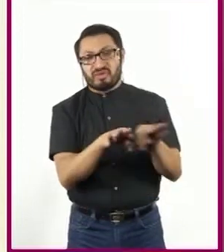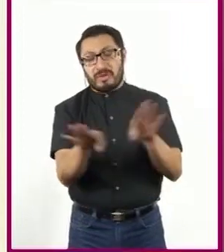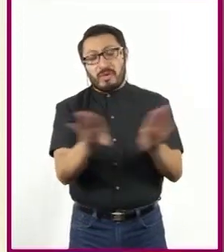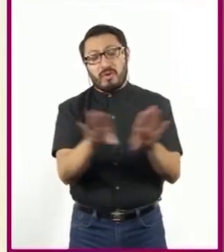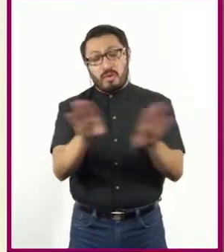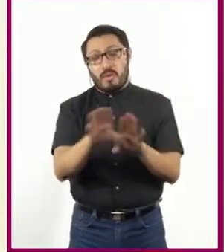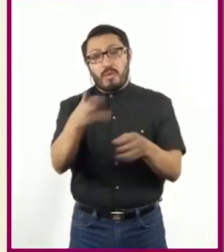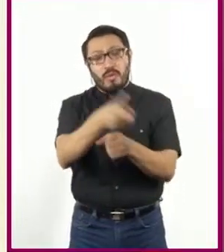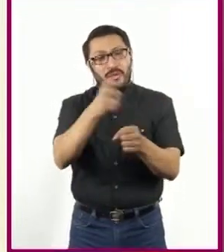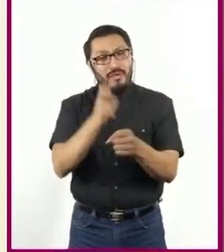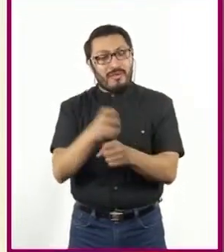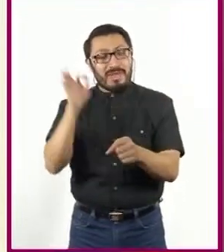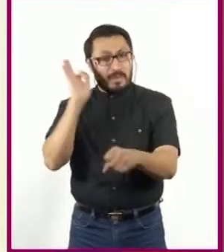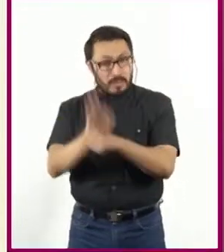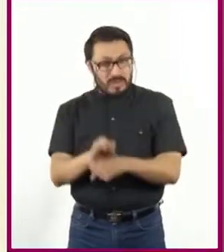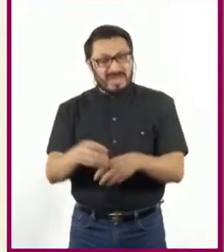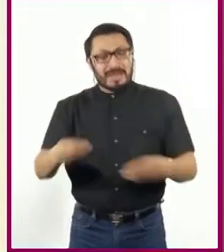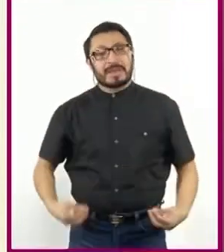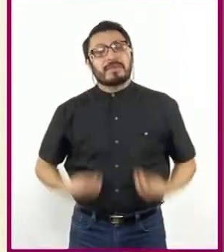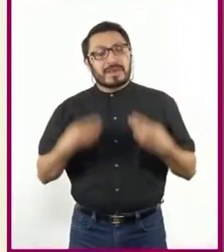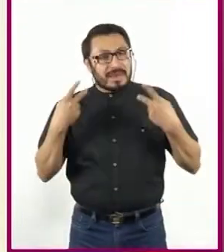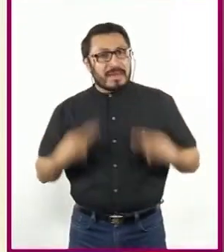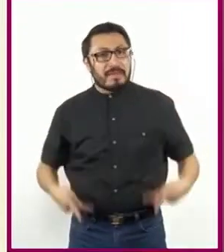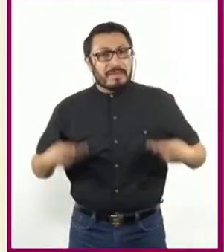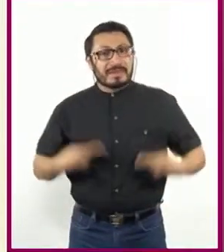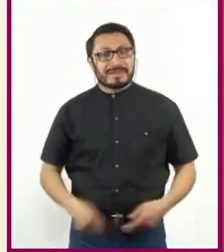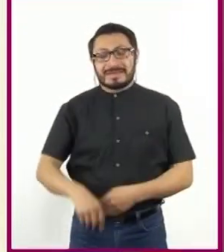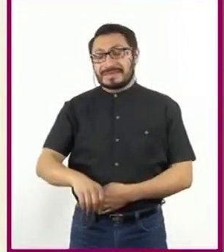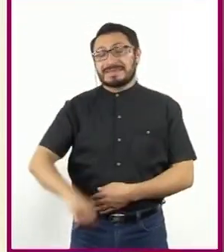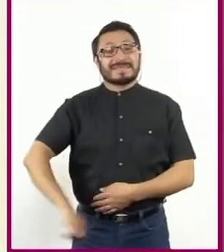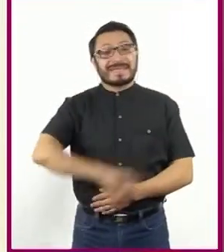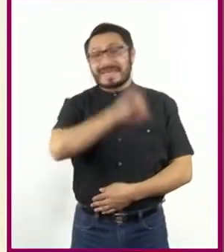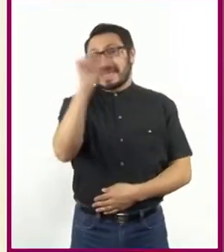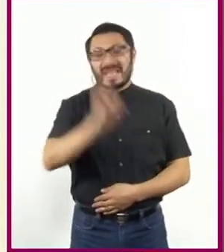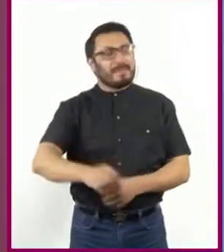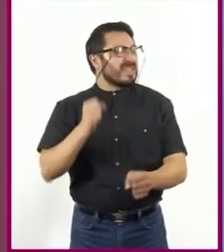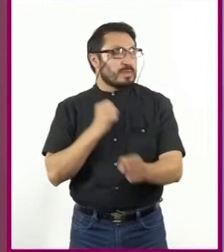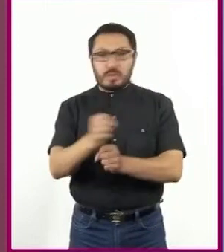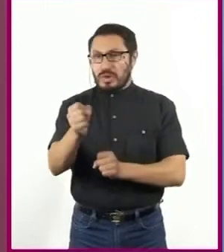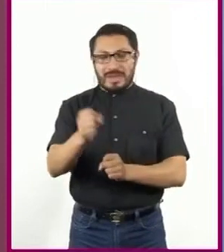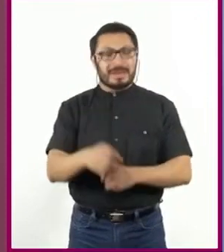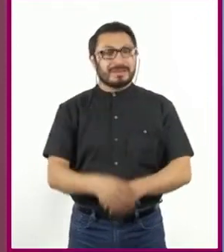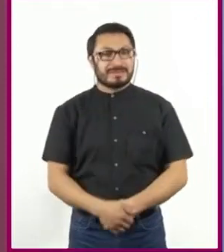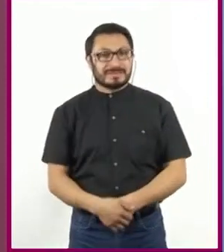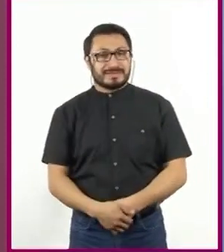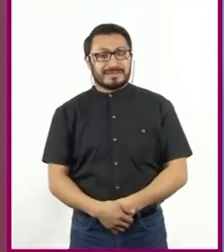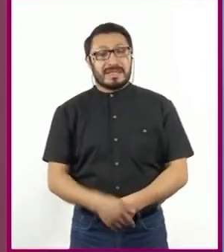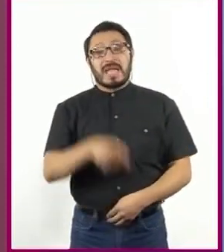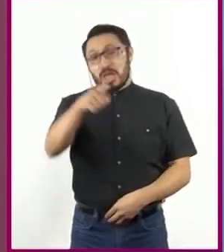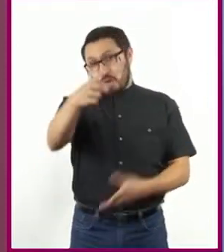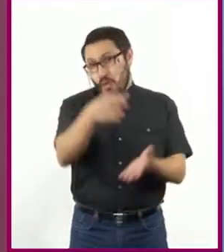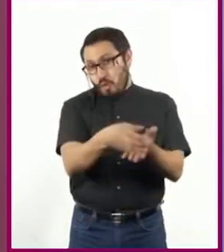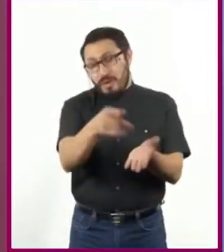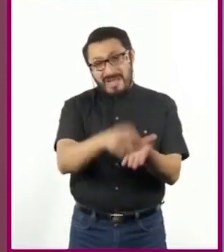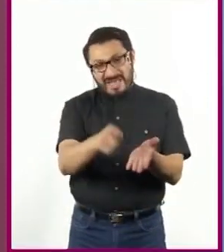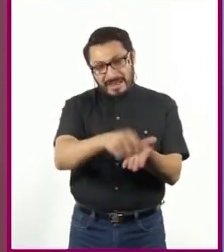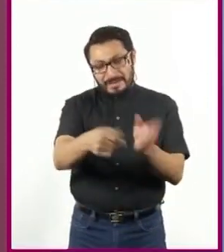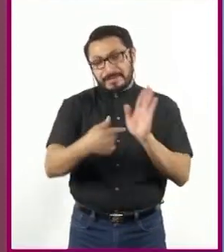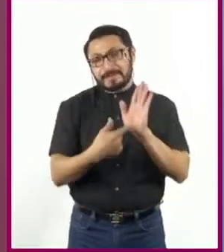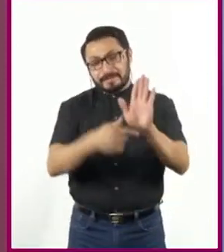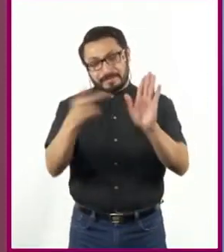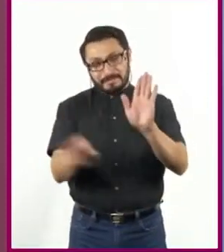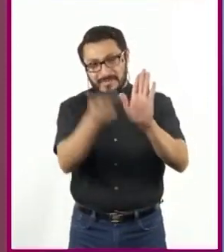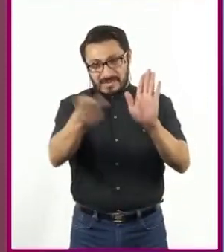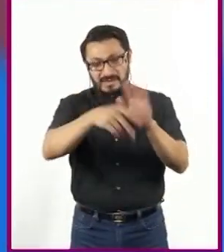la protección de la vida de las personas contra todo tipo de violencia. Escriban en su cuaderno la siguiente